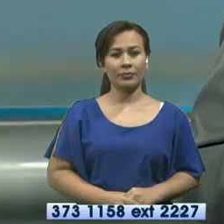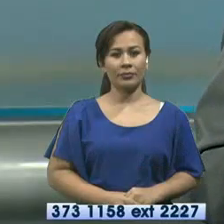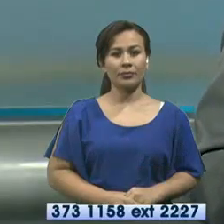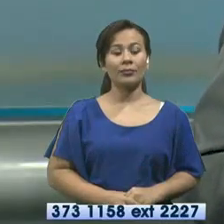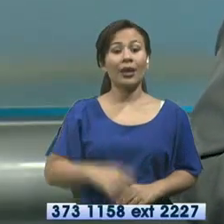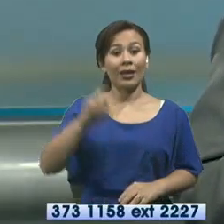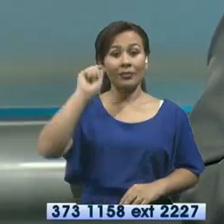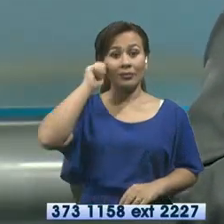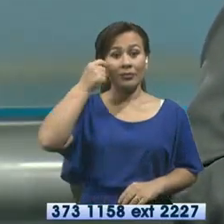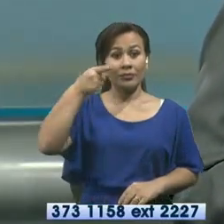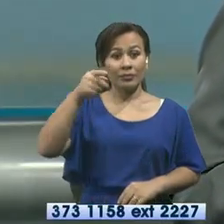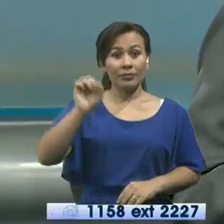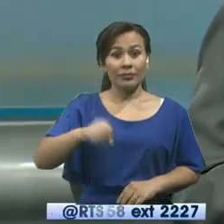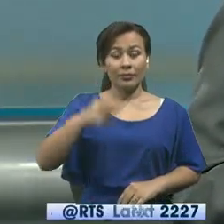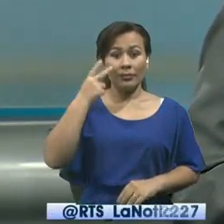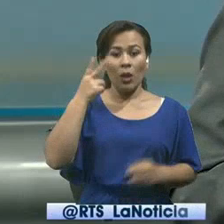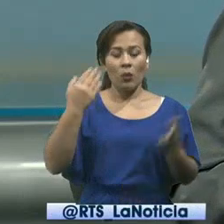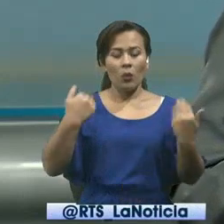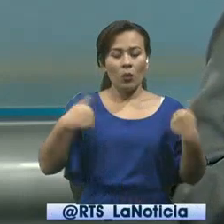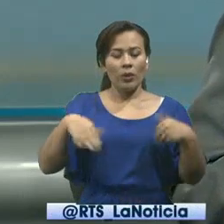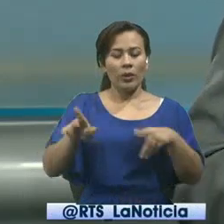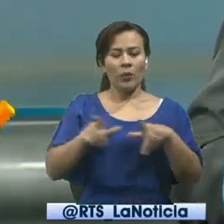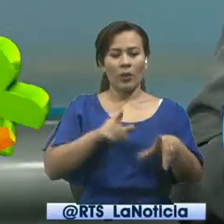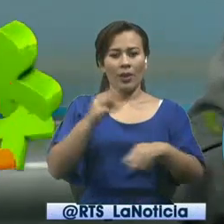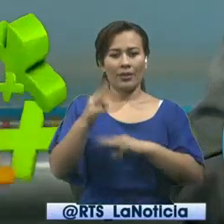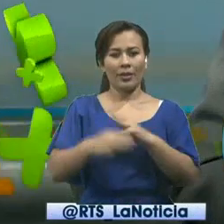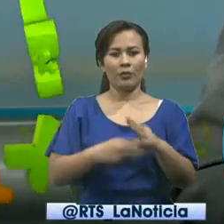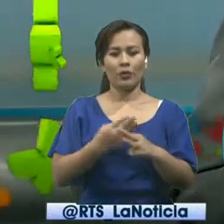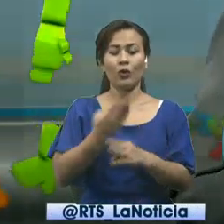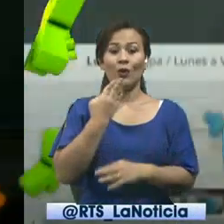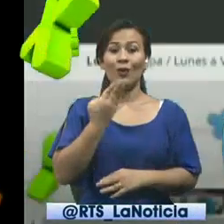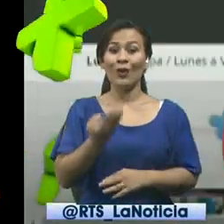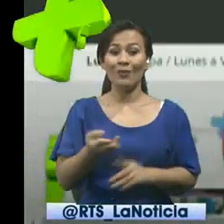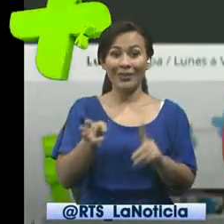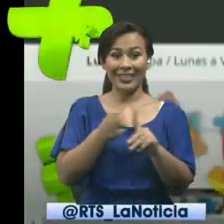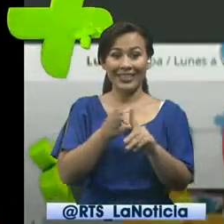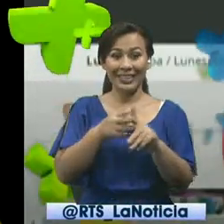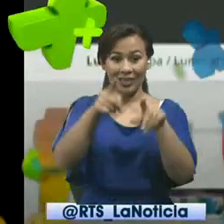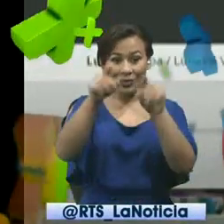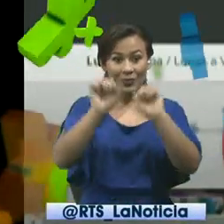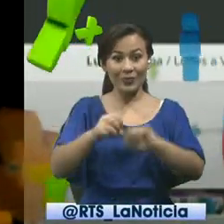Y recuerde que puede vernos desde cualquier parte del mundo a través de nuestro sitio web